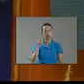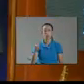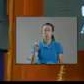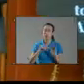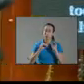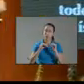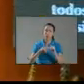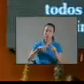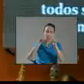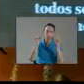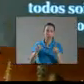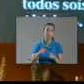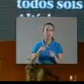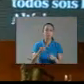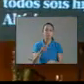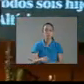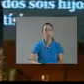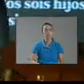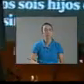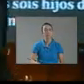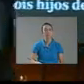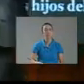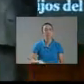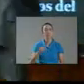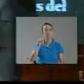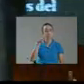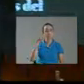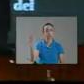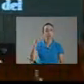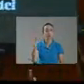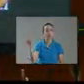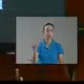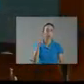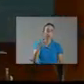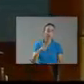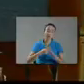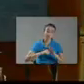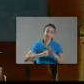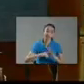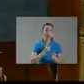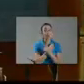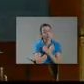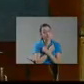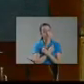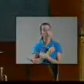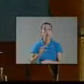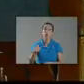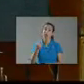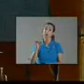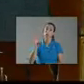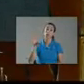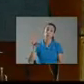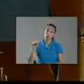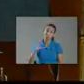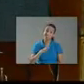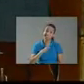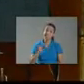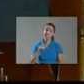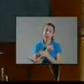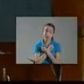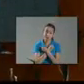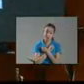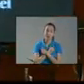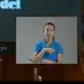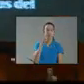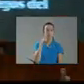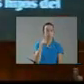¿Puede decir amén? Diga conmigo, yo fui creado para Él. Él me hizo para suben para